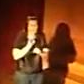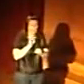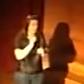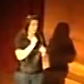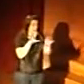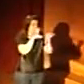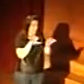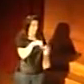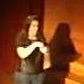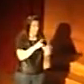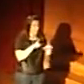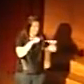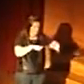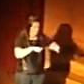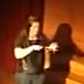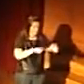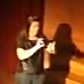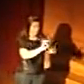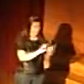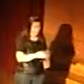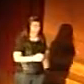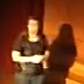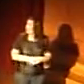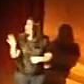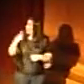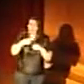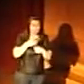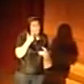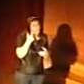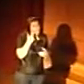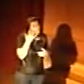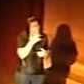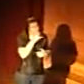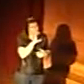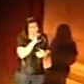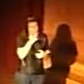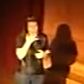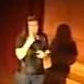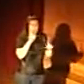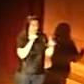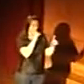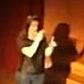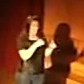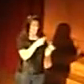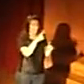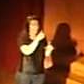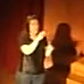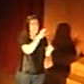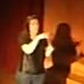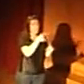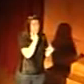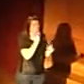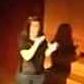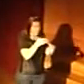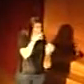hay Les traigo varios ejemplos especialmente pintorescos no este este cuadro de Pérez villamil que esta arquitectura no existe ni existió